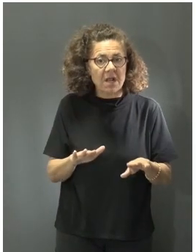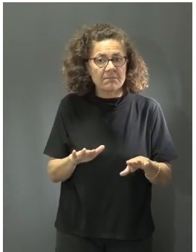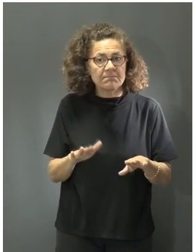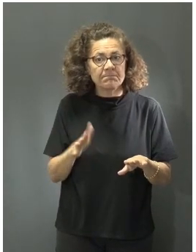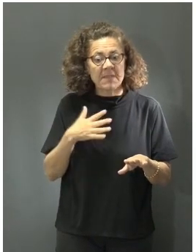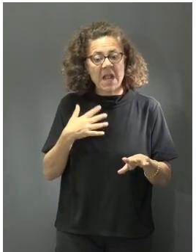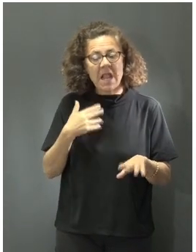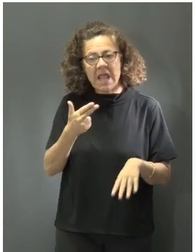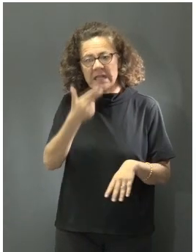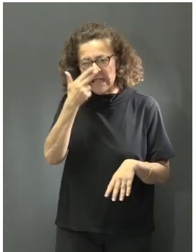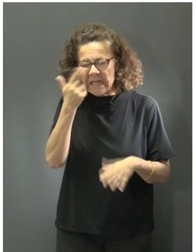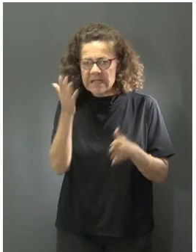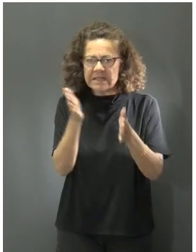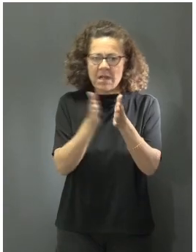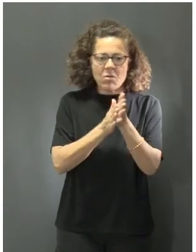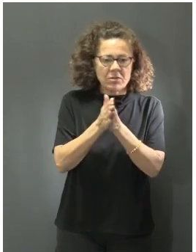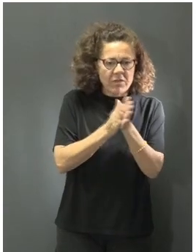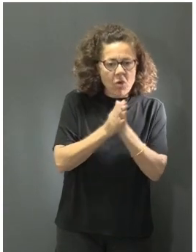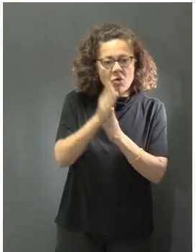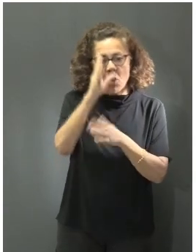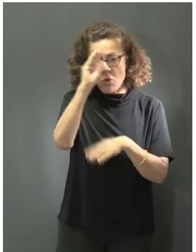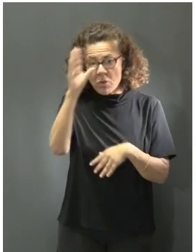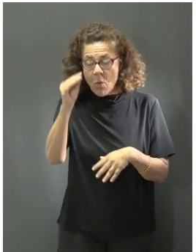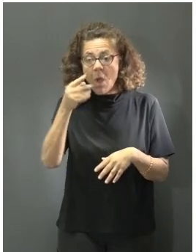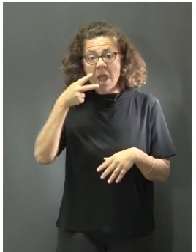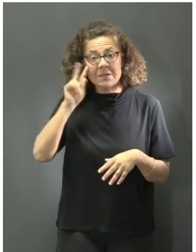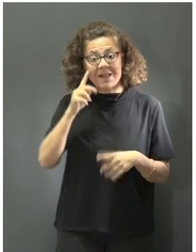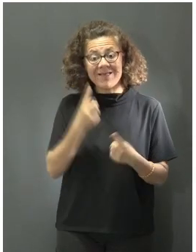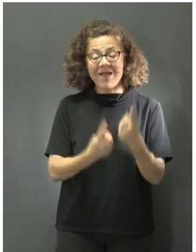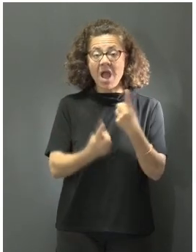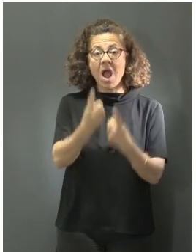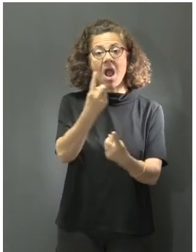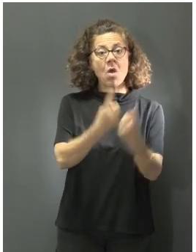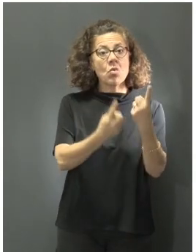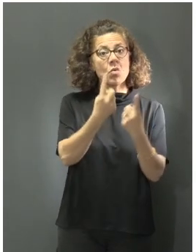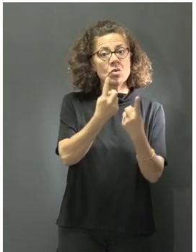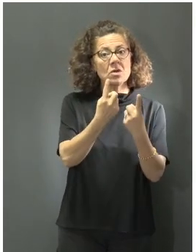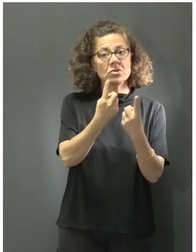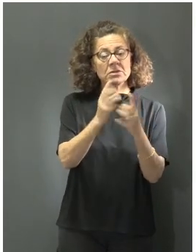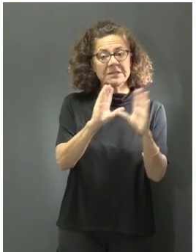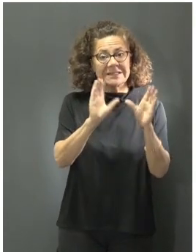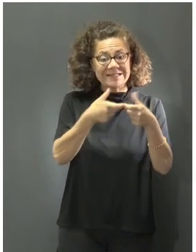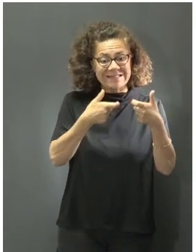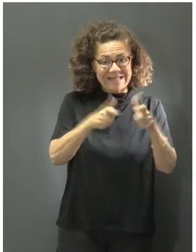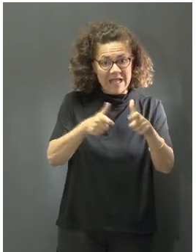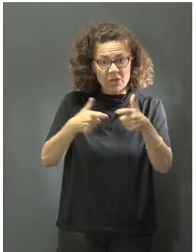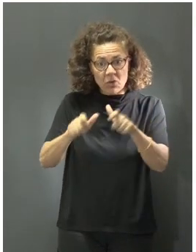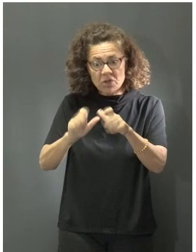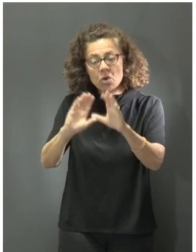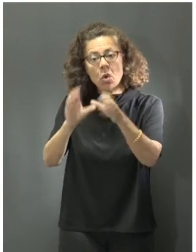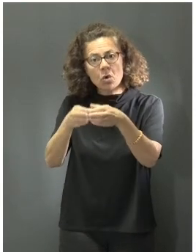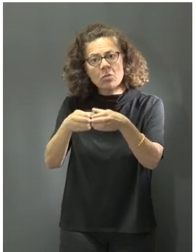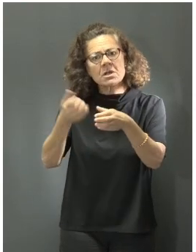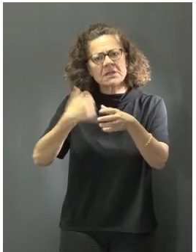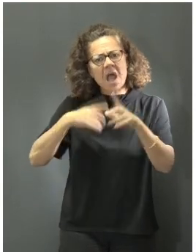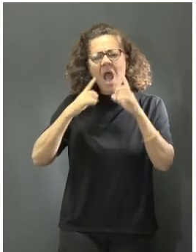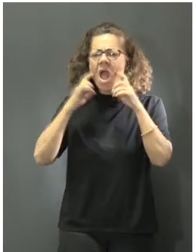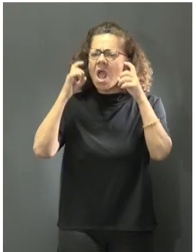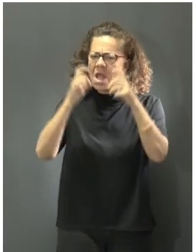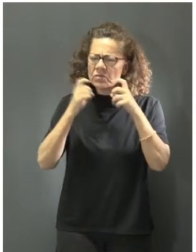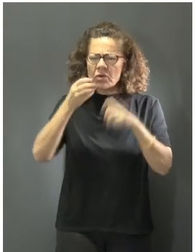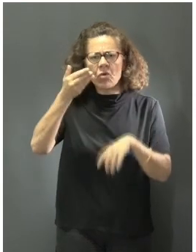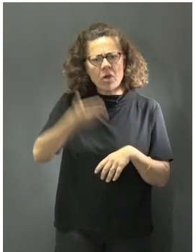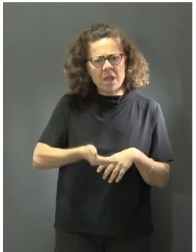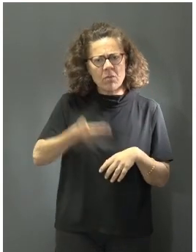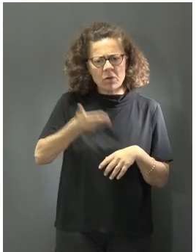desde el interés, la motivación, el conocimiento y la experiencia de determinados sectores y determinados grupos, se ha hecho un esfuerzo muy importante